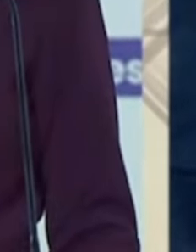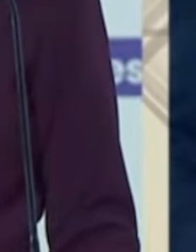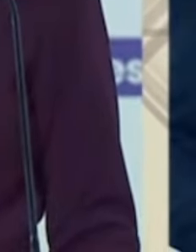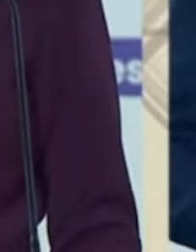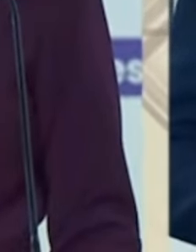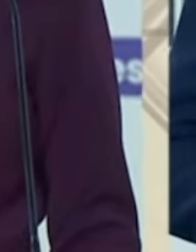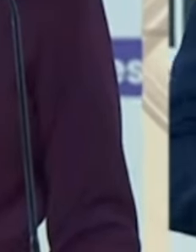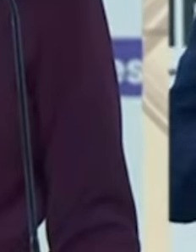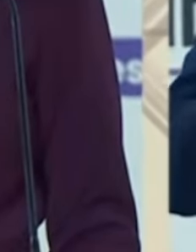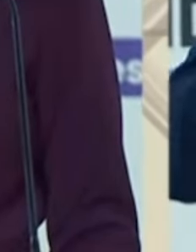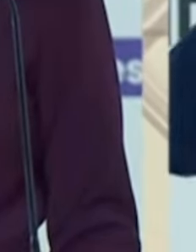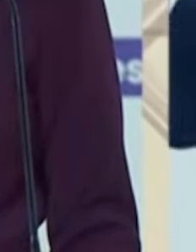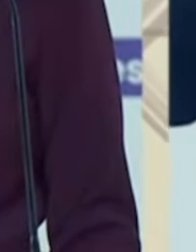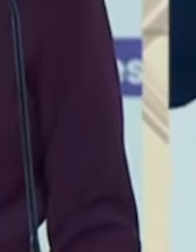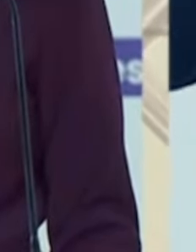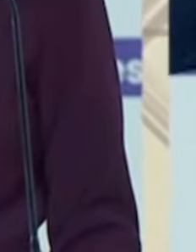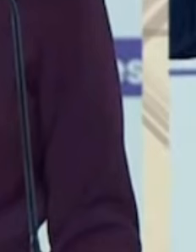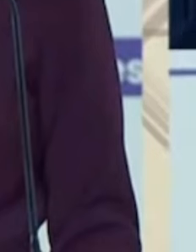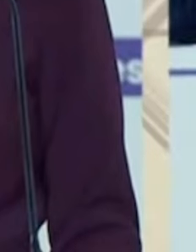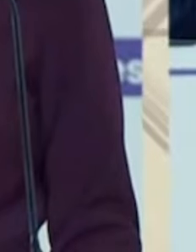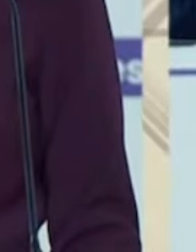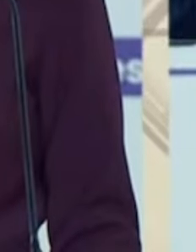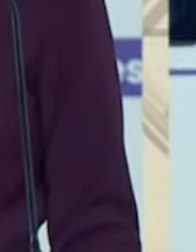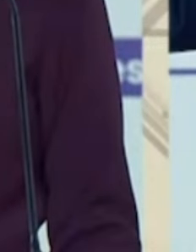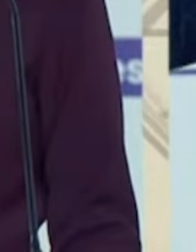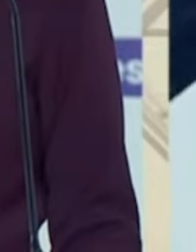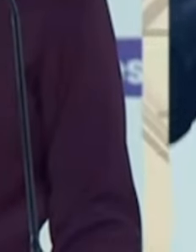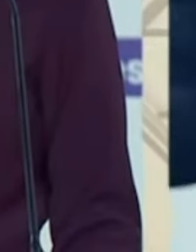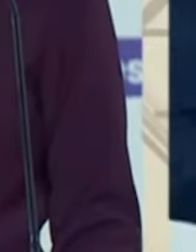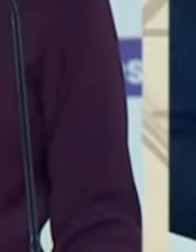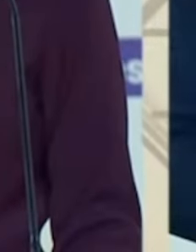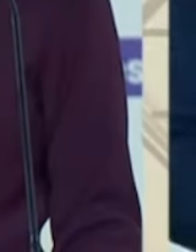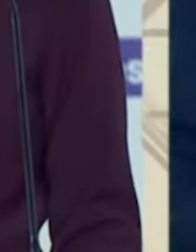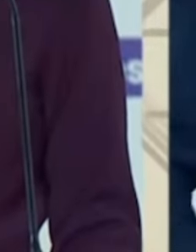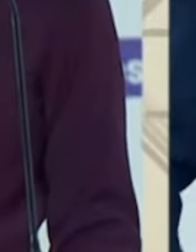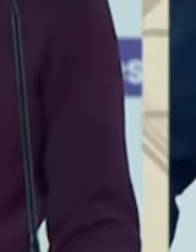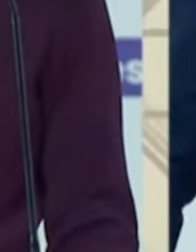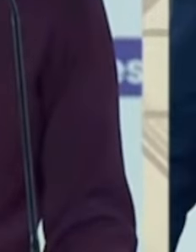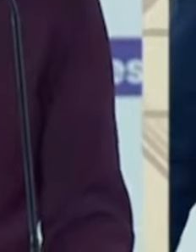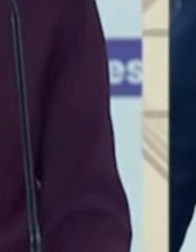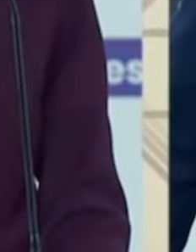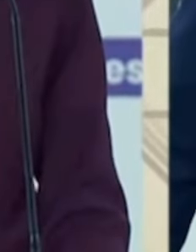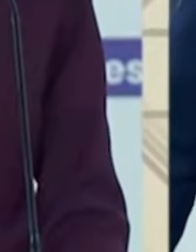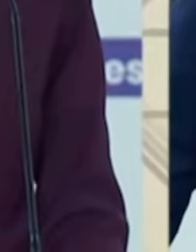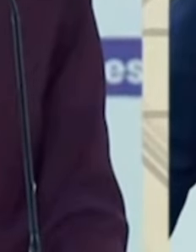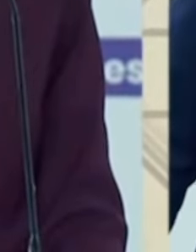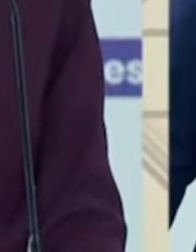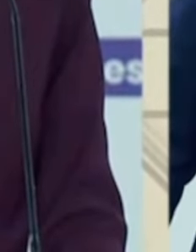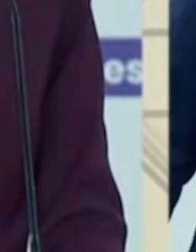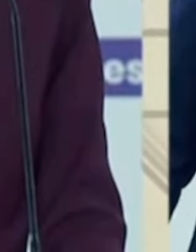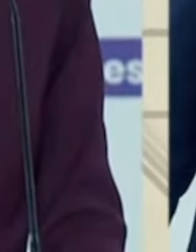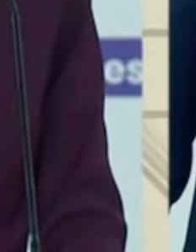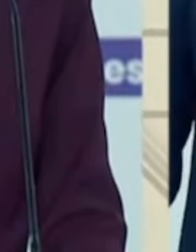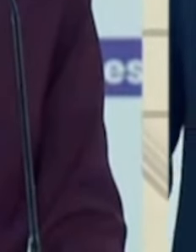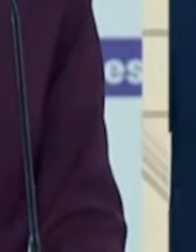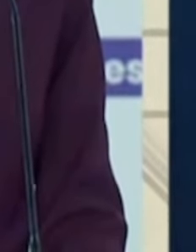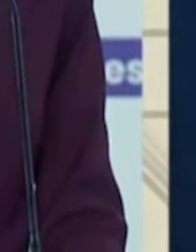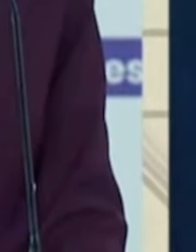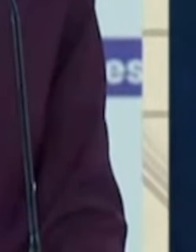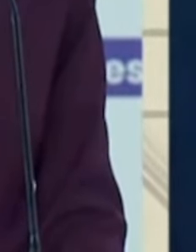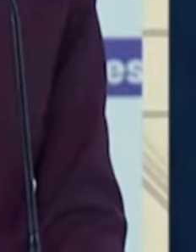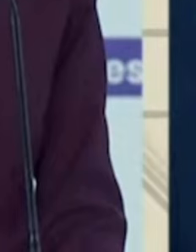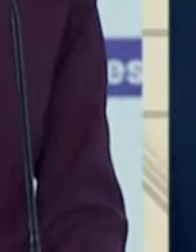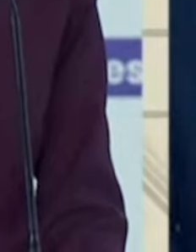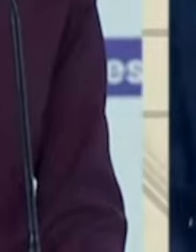la candidata de Morena, a la candidata de las mentiras, si va a investigar a los hijos del